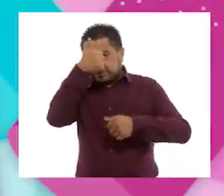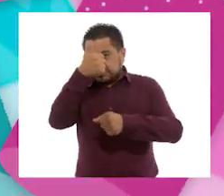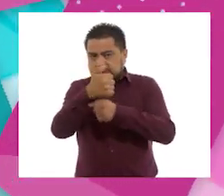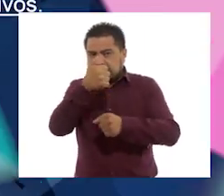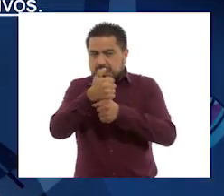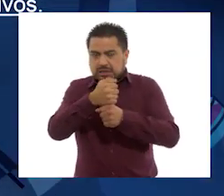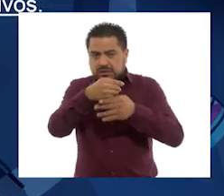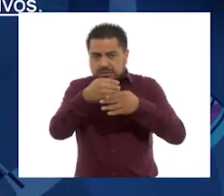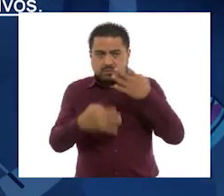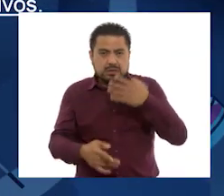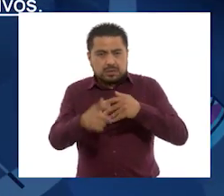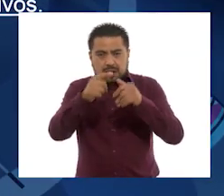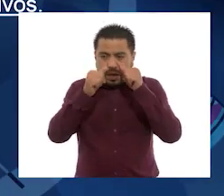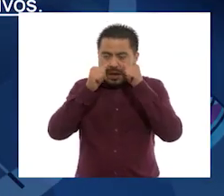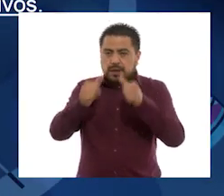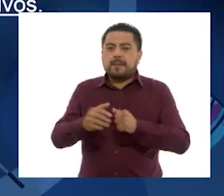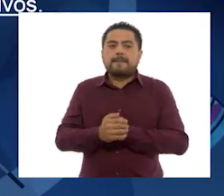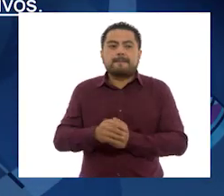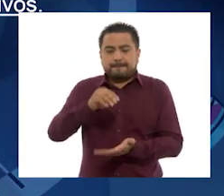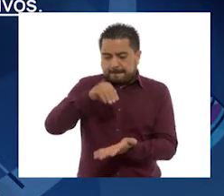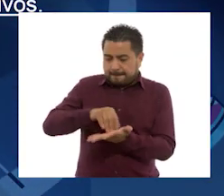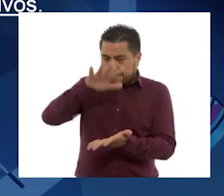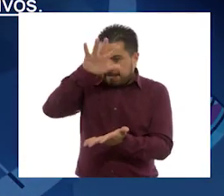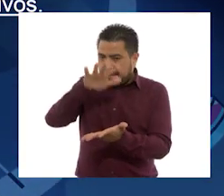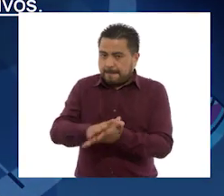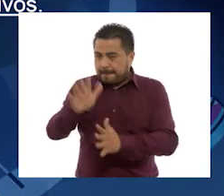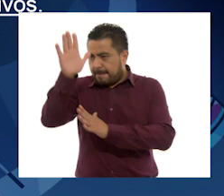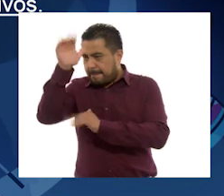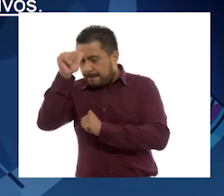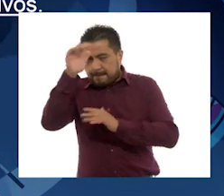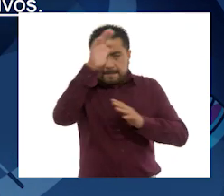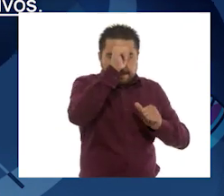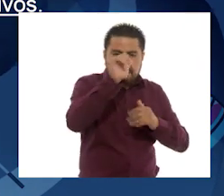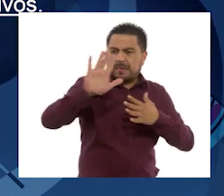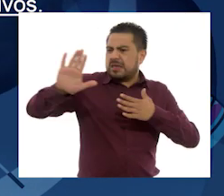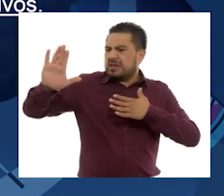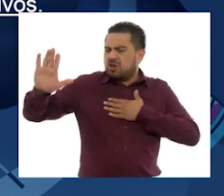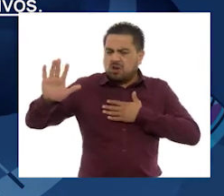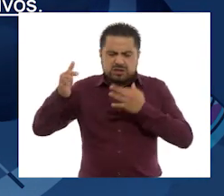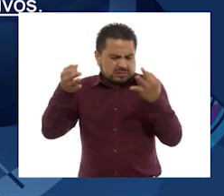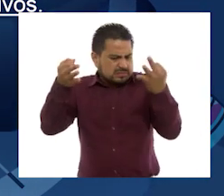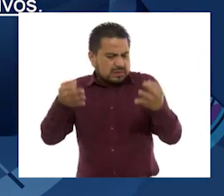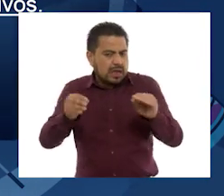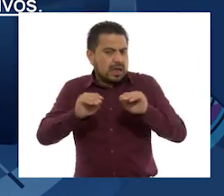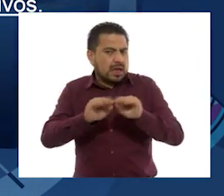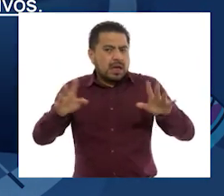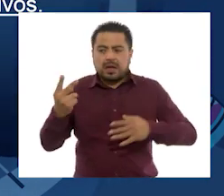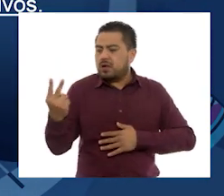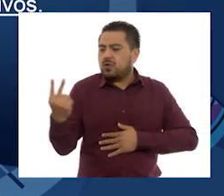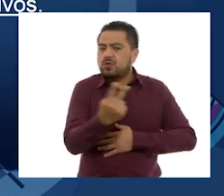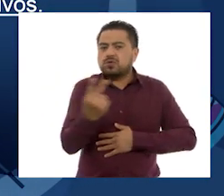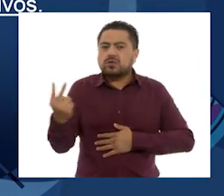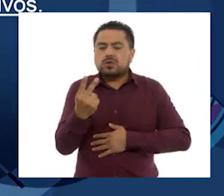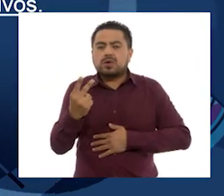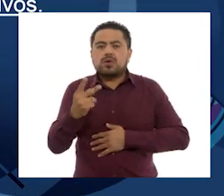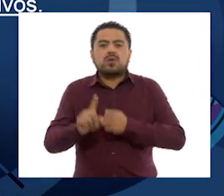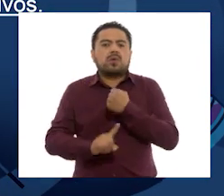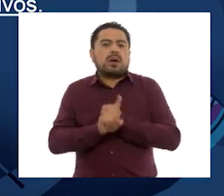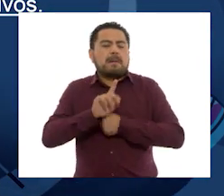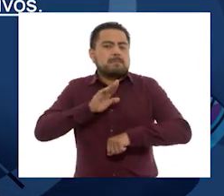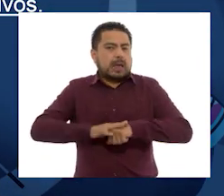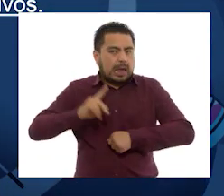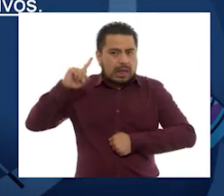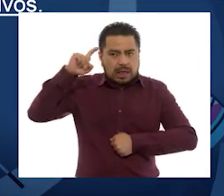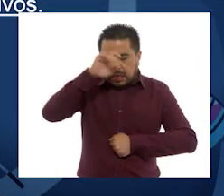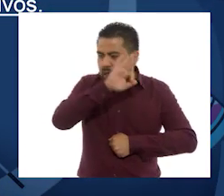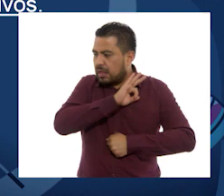atención. Establecer acuerdos y compromisos claros y realistas para ambas partes, procurando que no sean demasiado difíciles